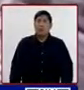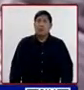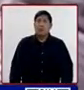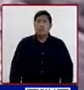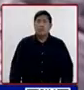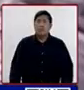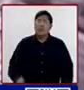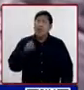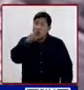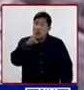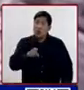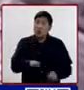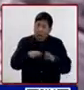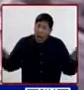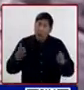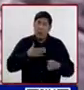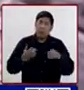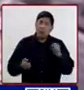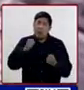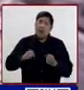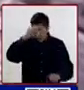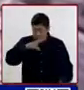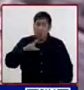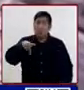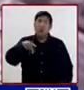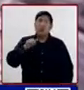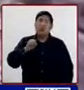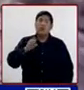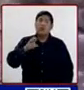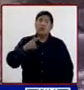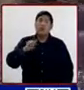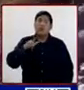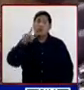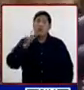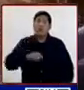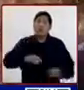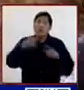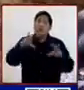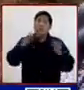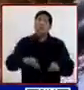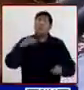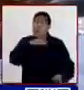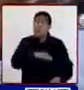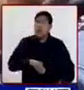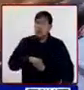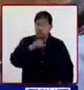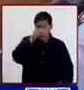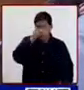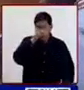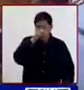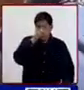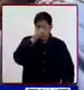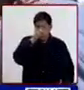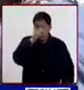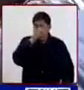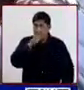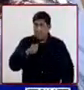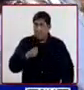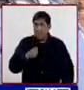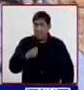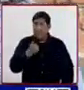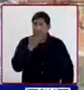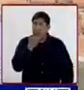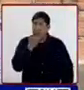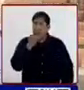Tú vas directo a abrir mi auto, don Pascual, ya basta de mentir. Basta de mentir. Yo voy a abrirlo, entonces se ve y